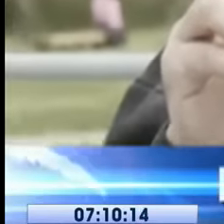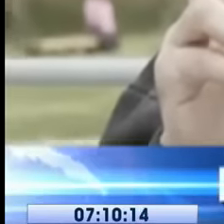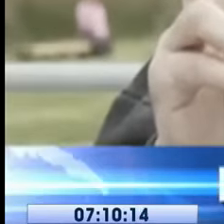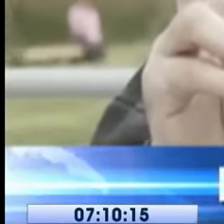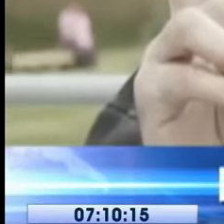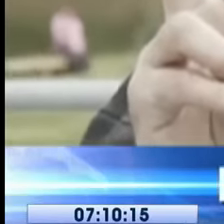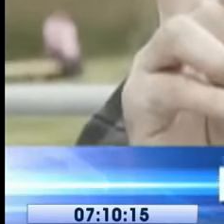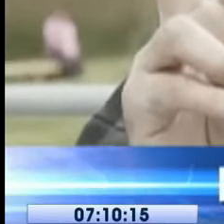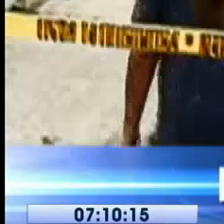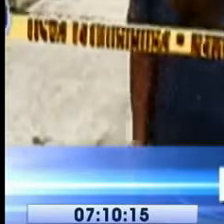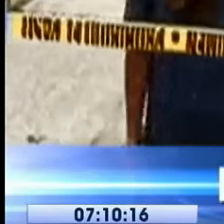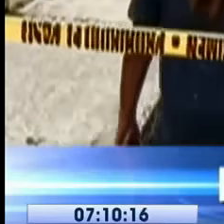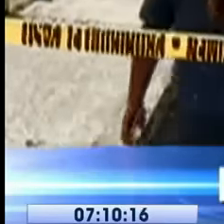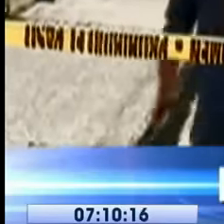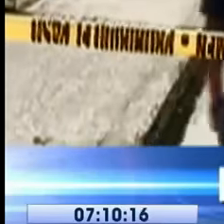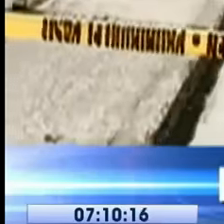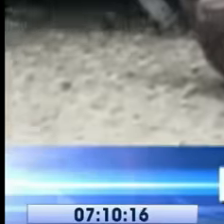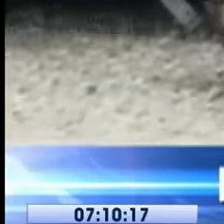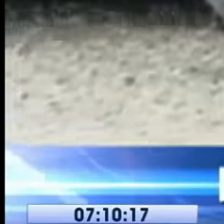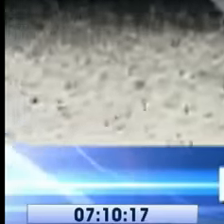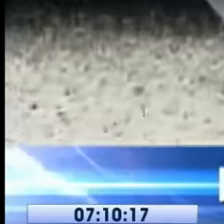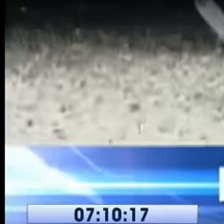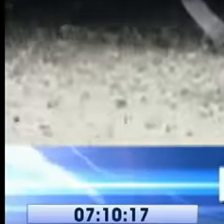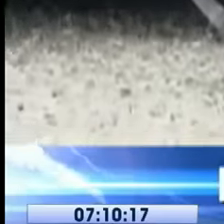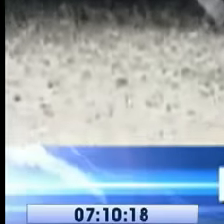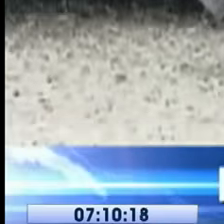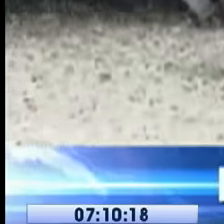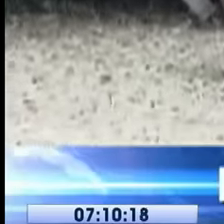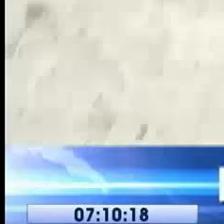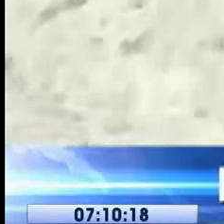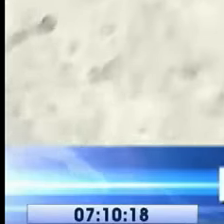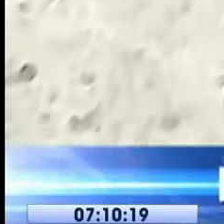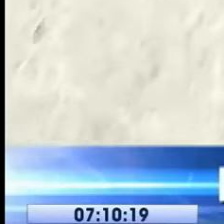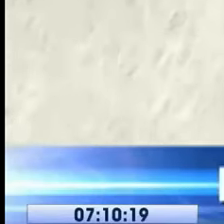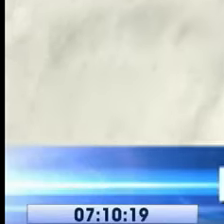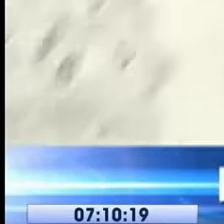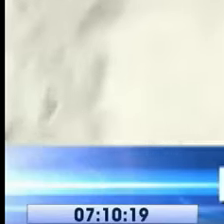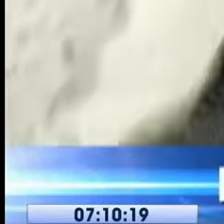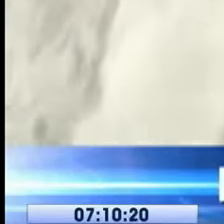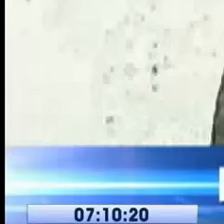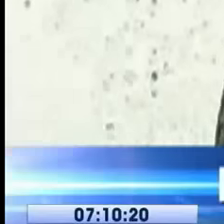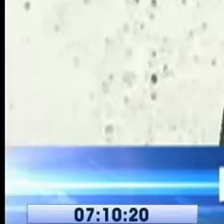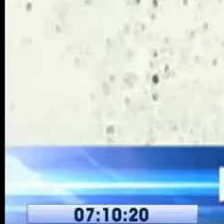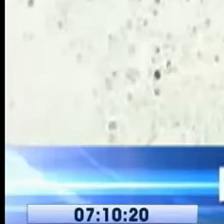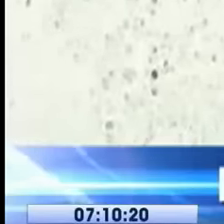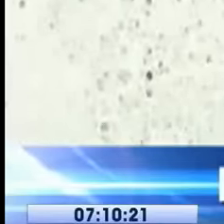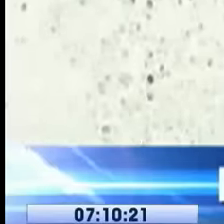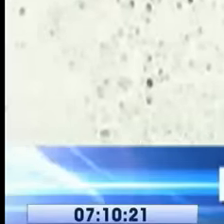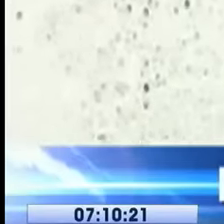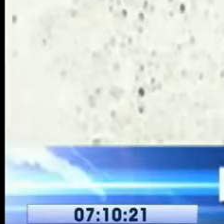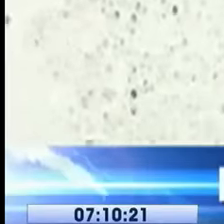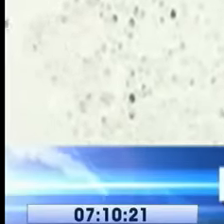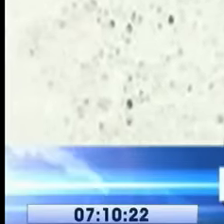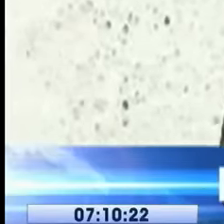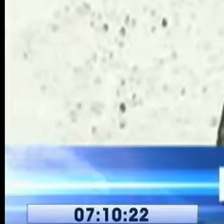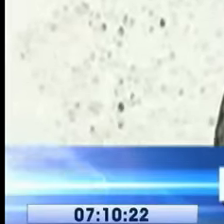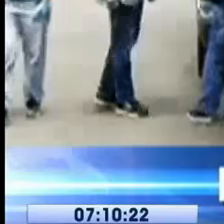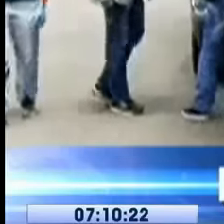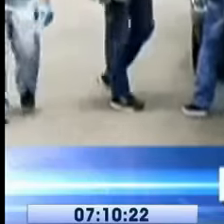Más adelante, un nuevo hecho de sangre tuvo lugar en Guayaquil. Un periodista de 26 años fue asesinado por delincuentes